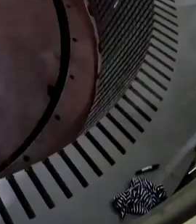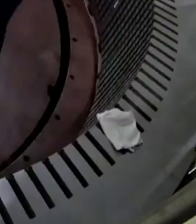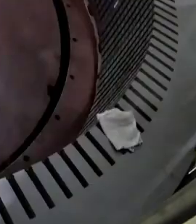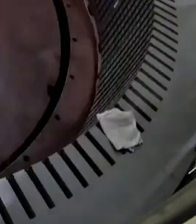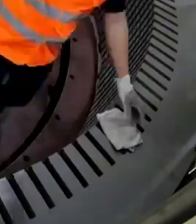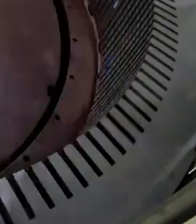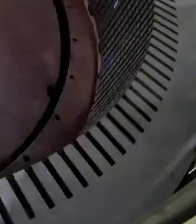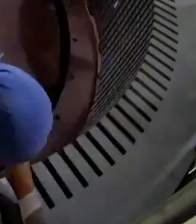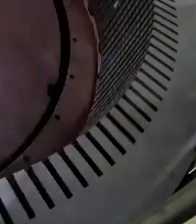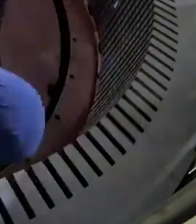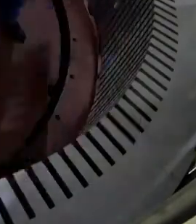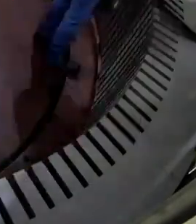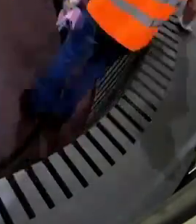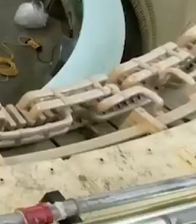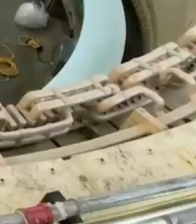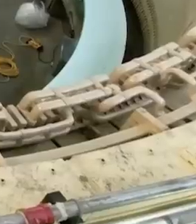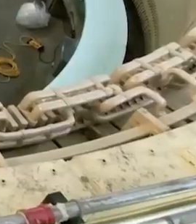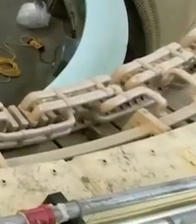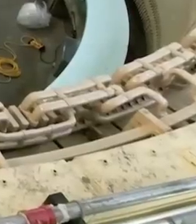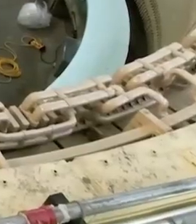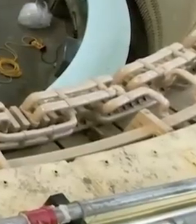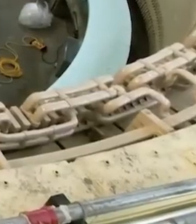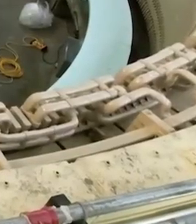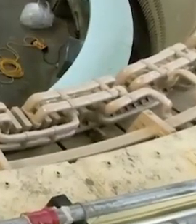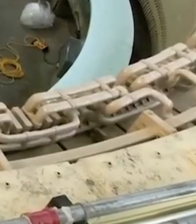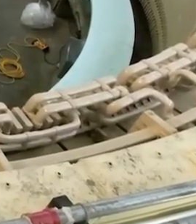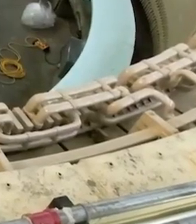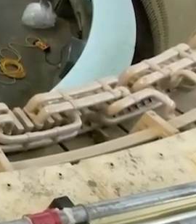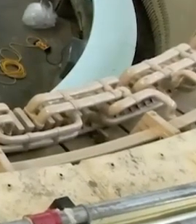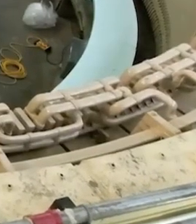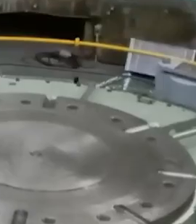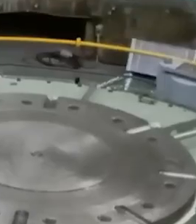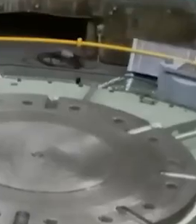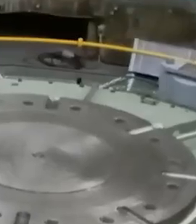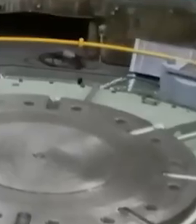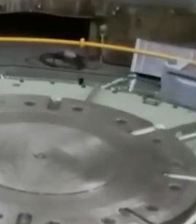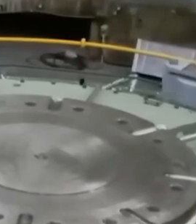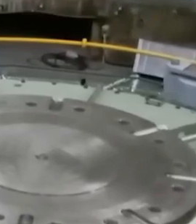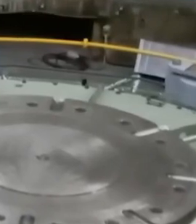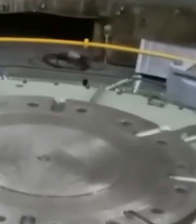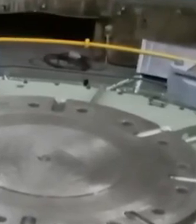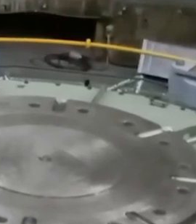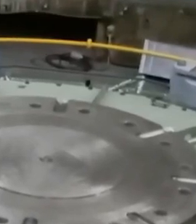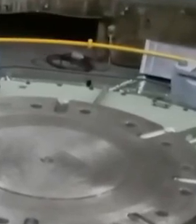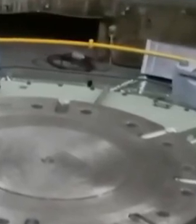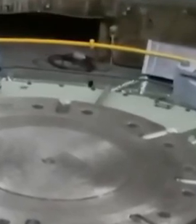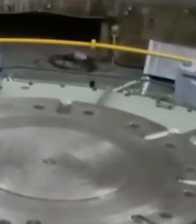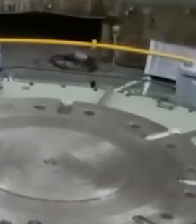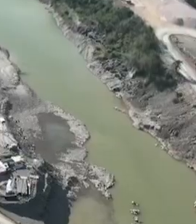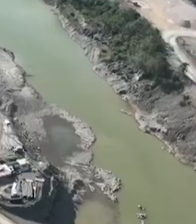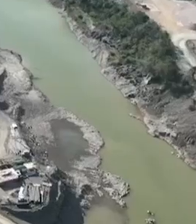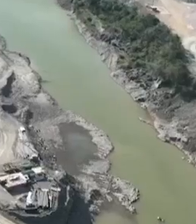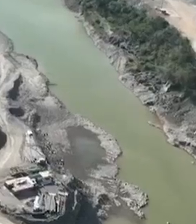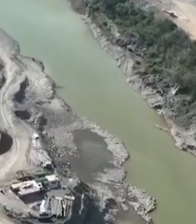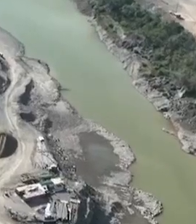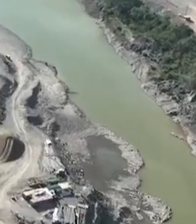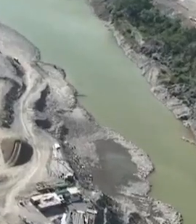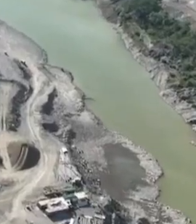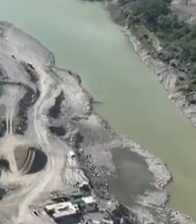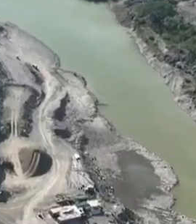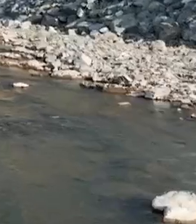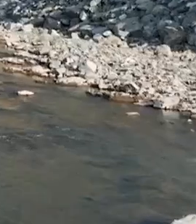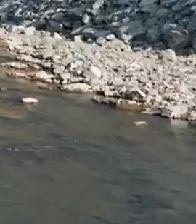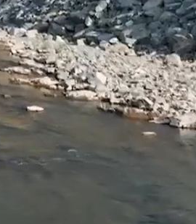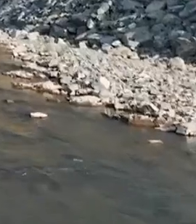16 centrales hidroeléctricas para aprovechar la infraestructura existente y alargar su vida útil por 50 años más, y el equipamiento de